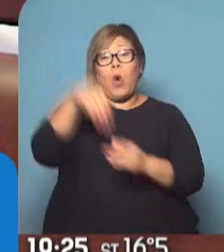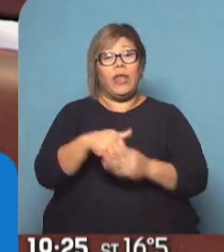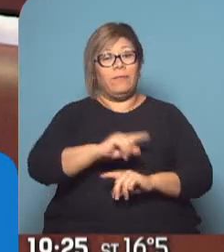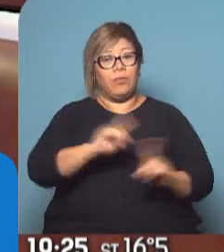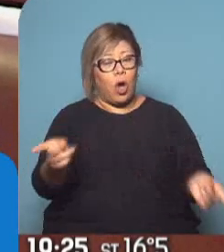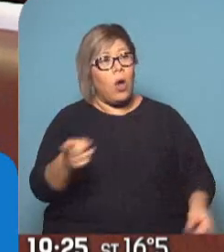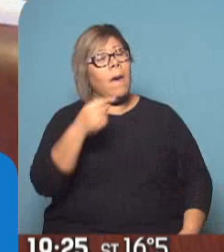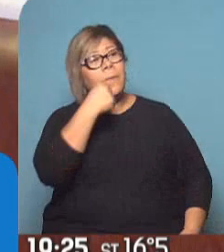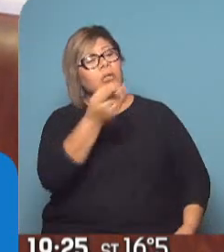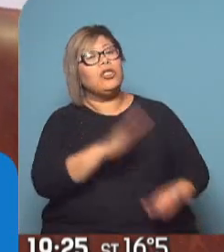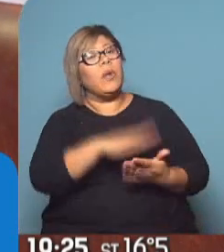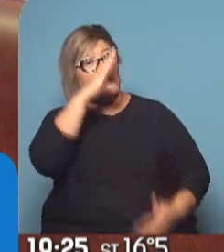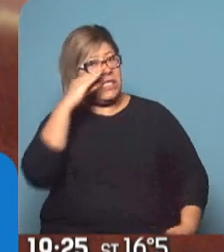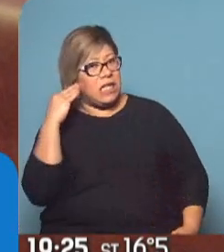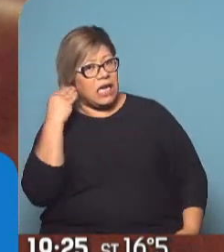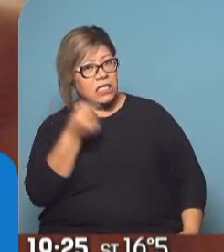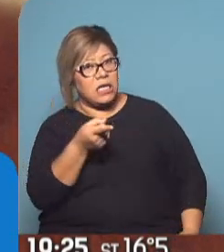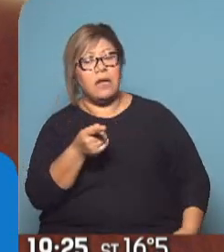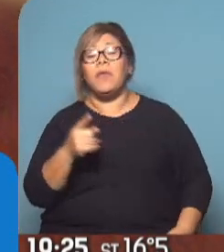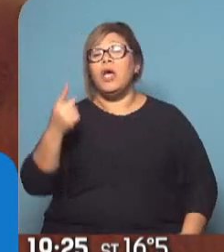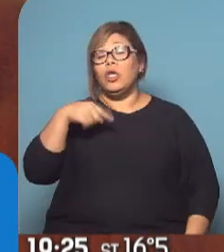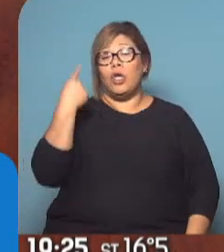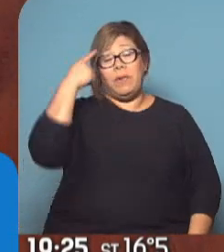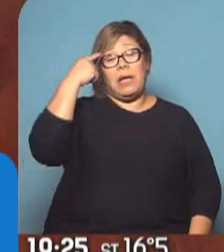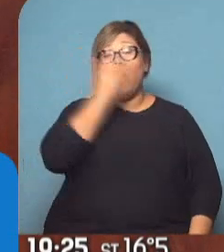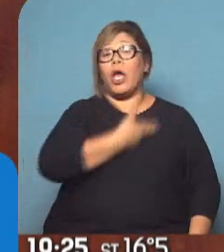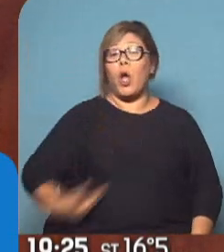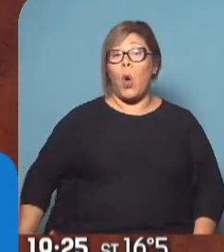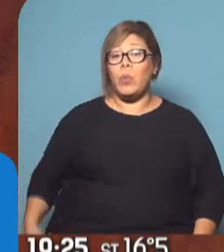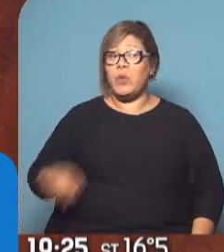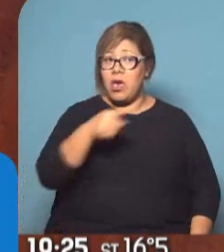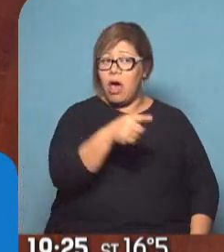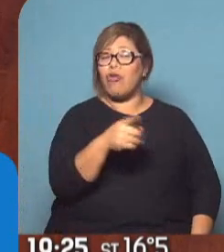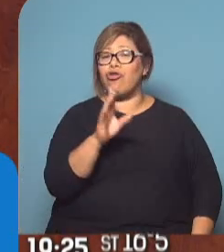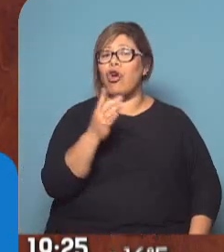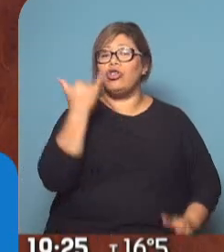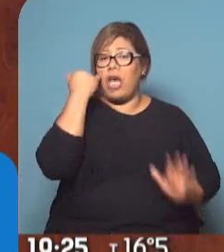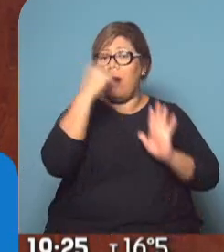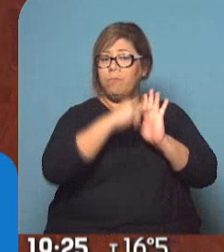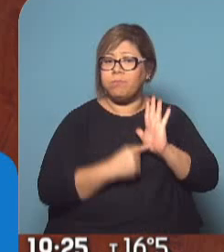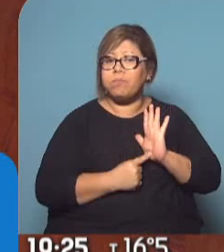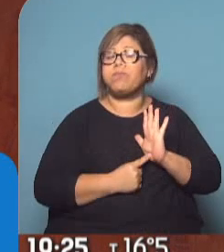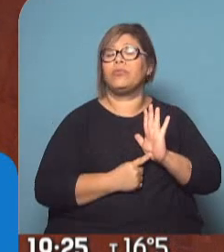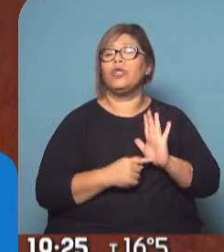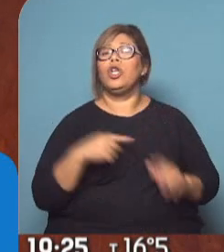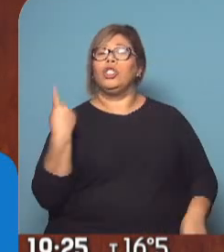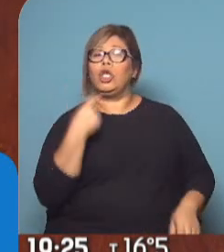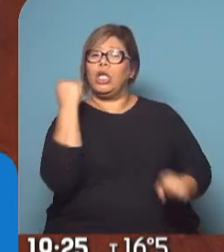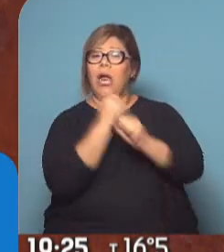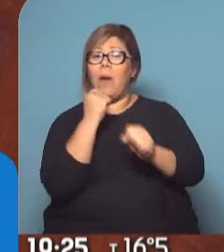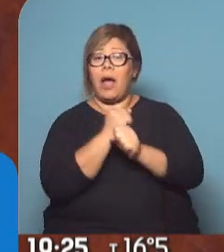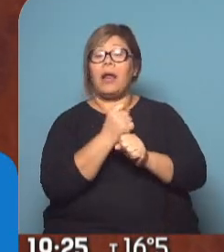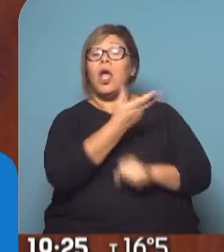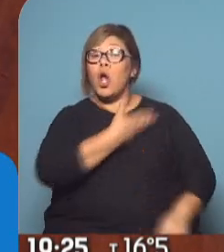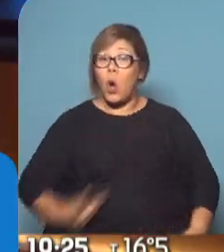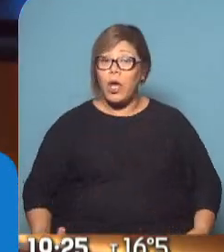kirchner concretamente creemos que el gobierno ha tomado medidas y tendremos que salir a trabajar y militar las cosas buenas que hizo